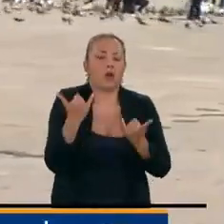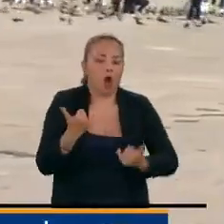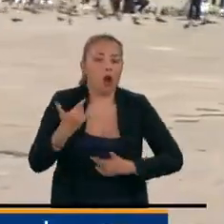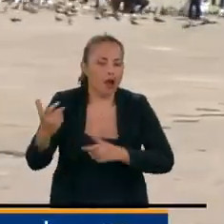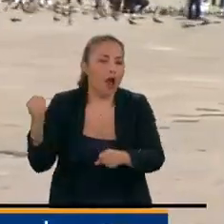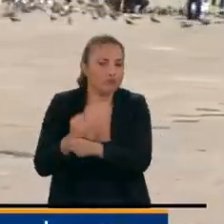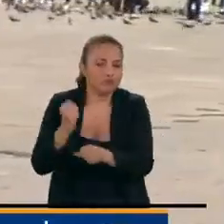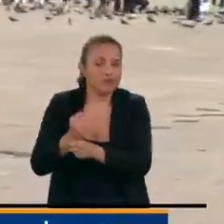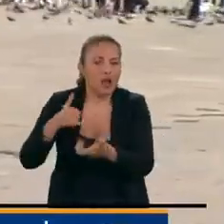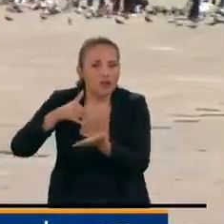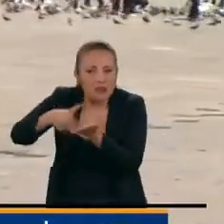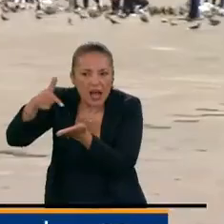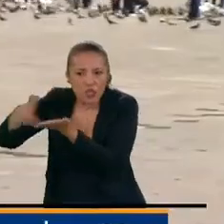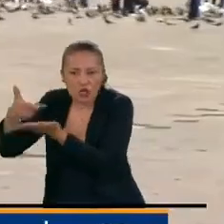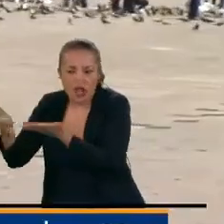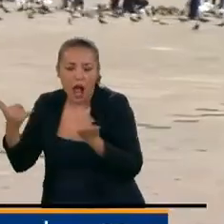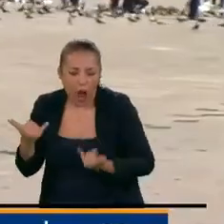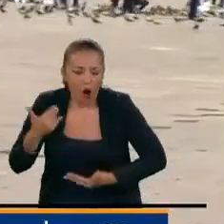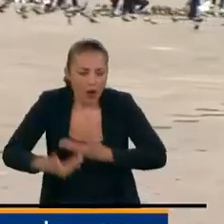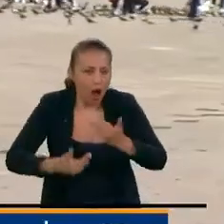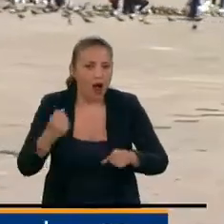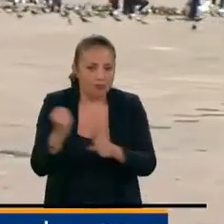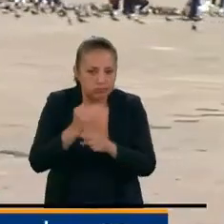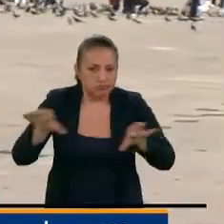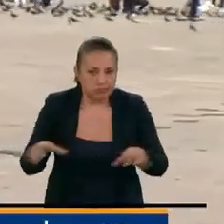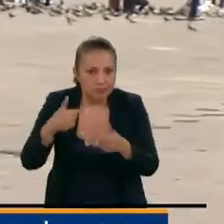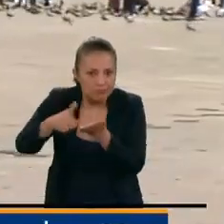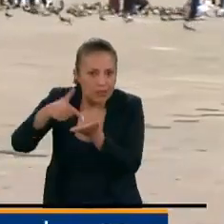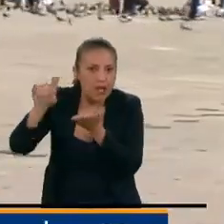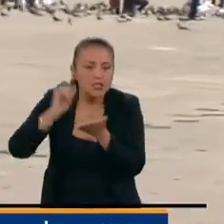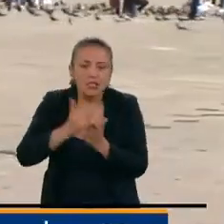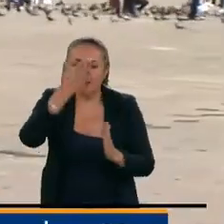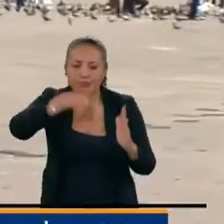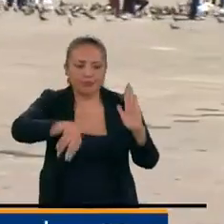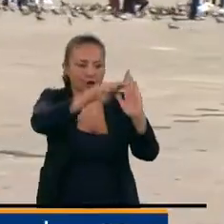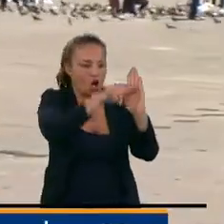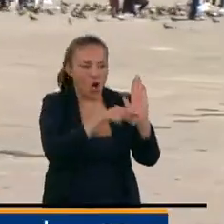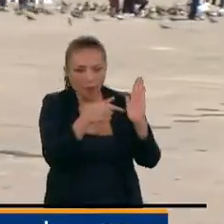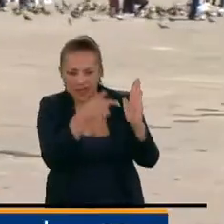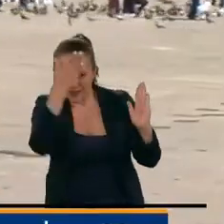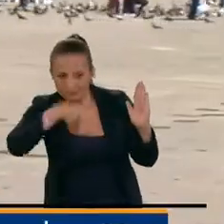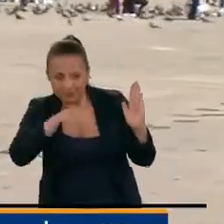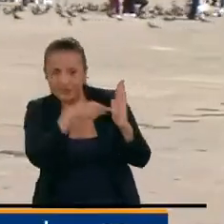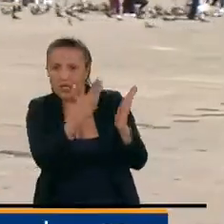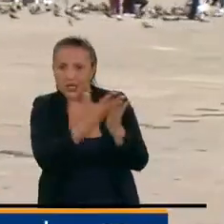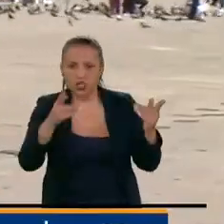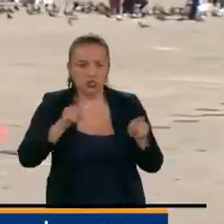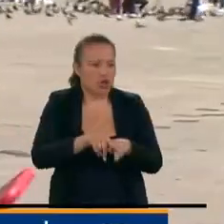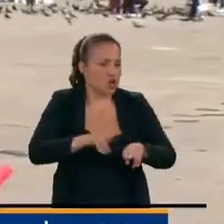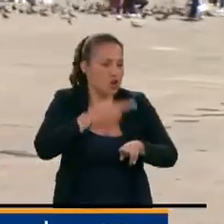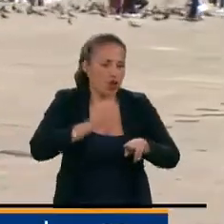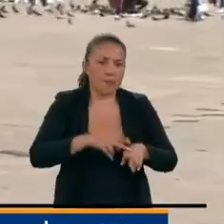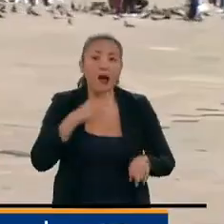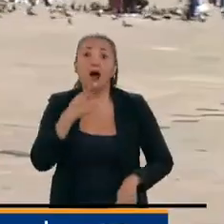ejecución presupuestal y que todo se ha hecho bajo los lineamientos normales y que, según el ministro, pues